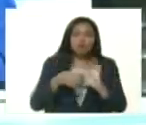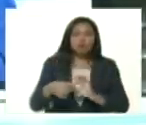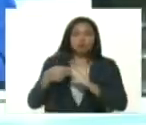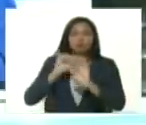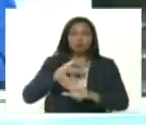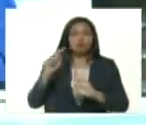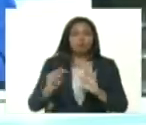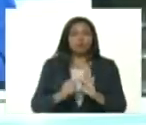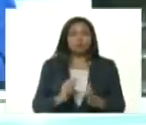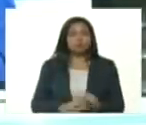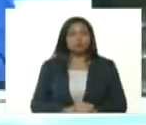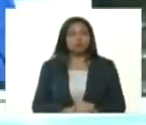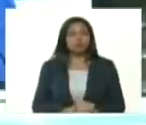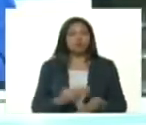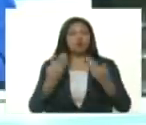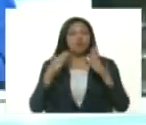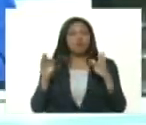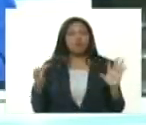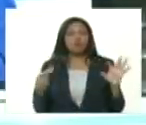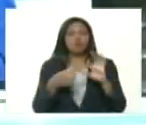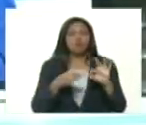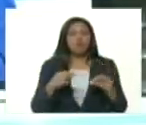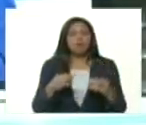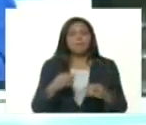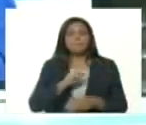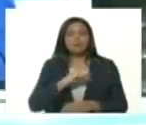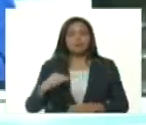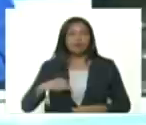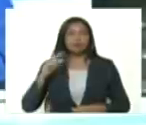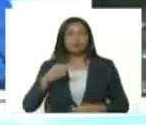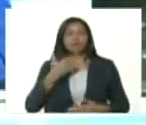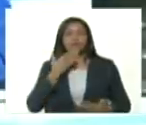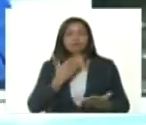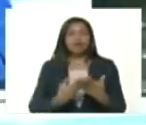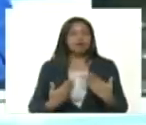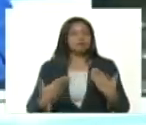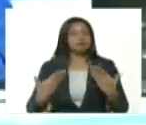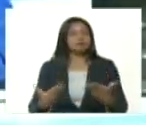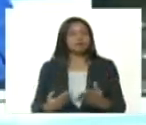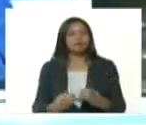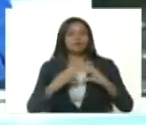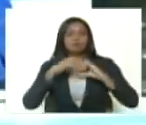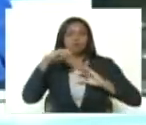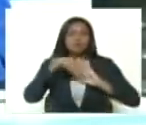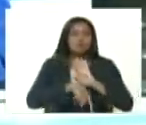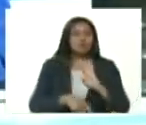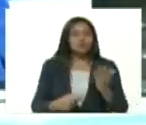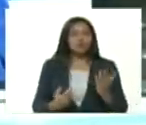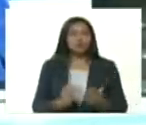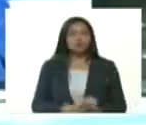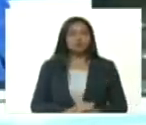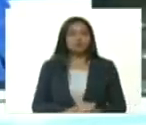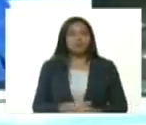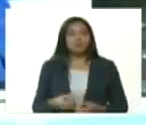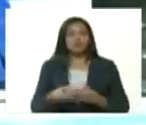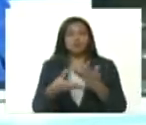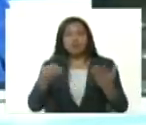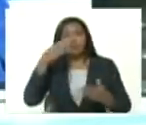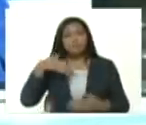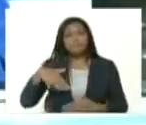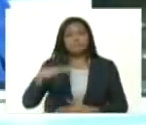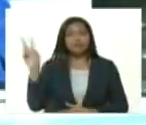total de lo público y lo privado. Les doy las gracias desde el corazón. Y desde toda Venezuela